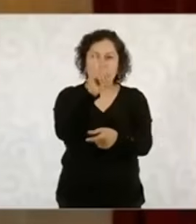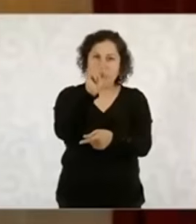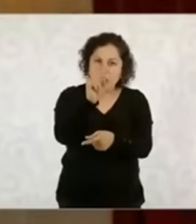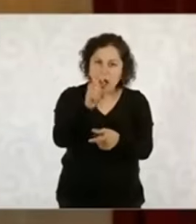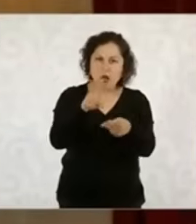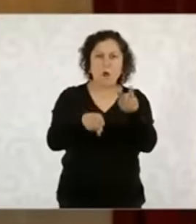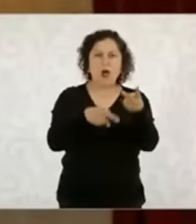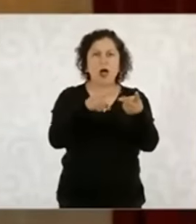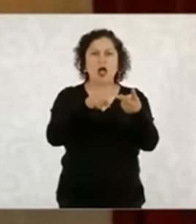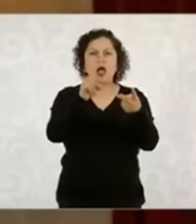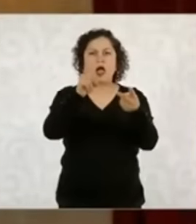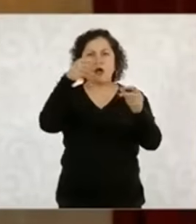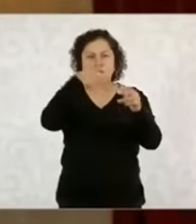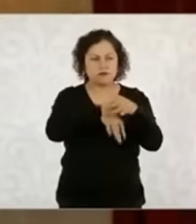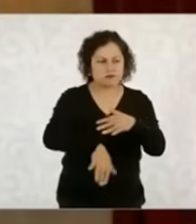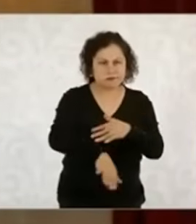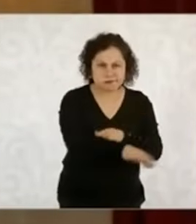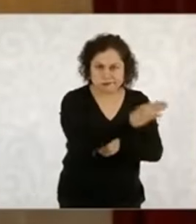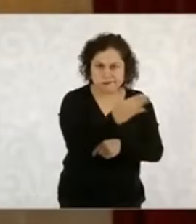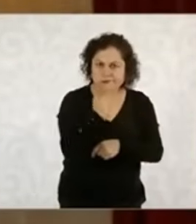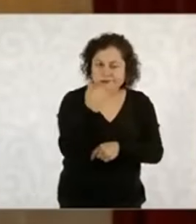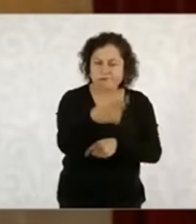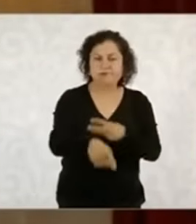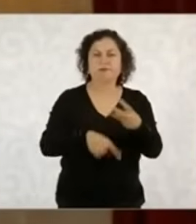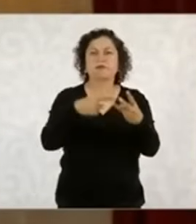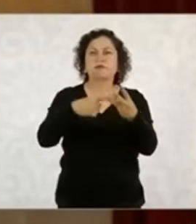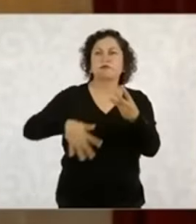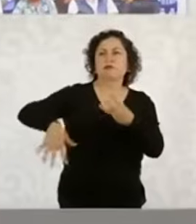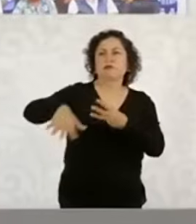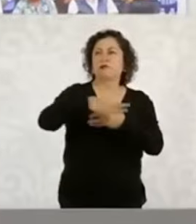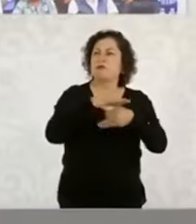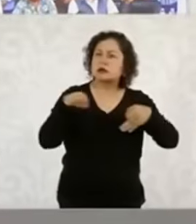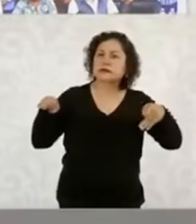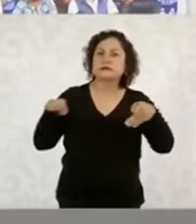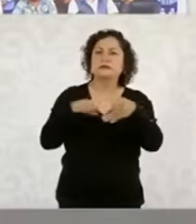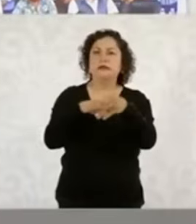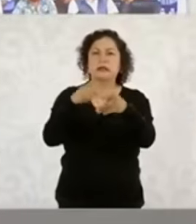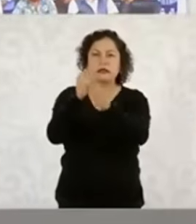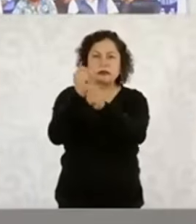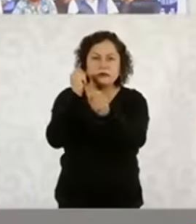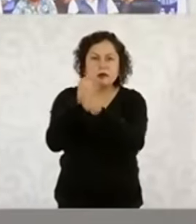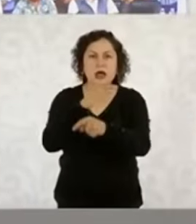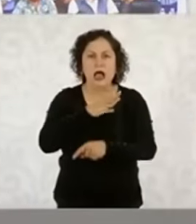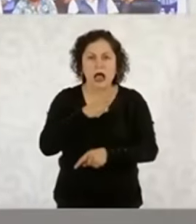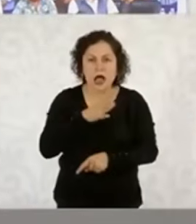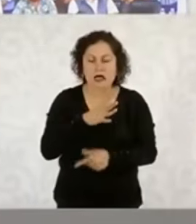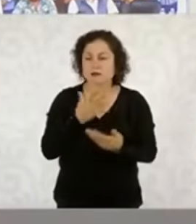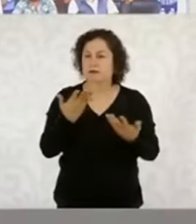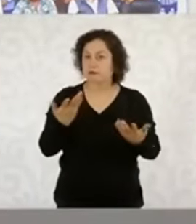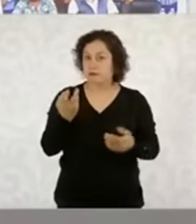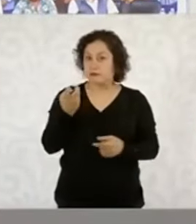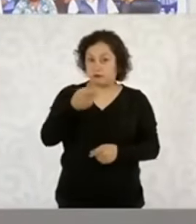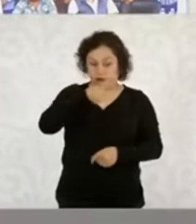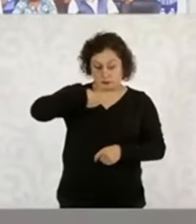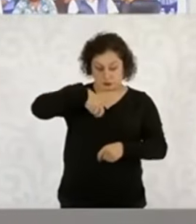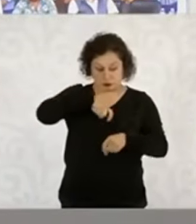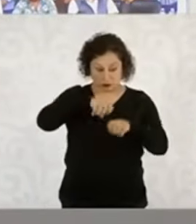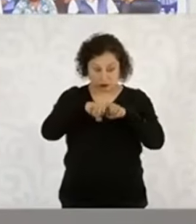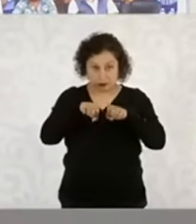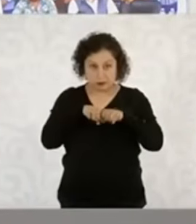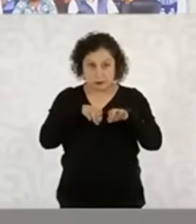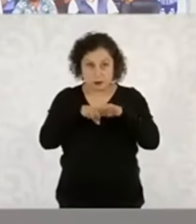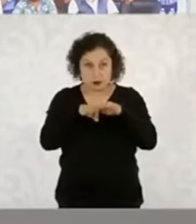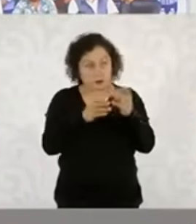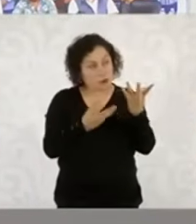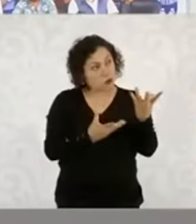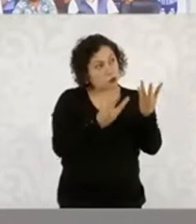Y esta valoración pues se hacen reuniones prácticamente semanales con cada una de las